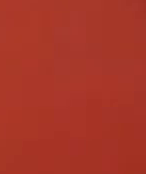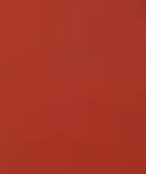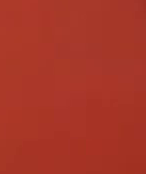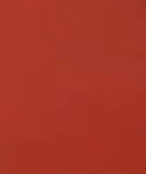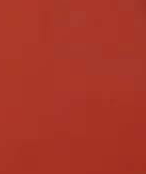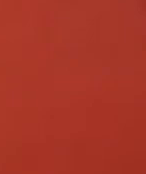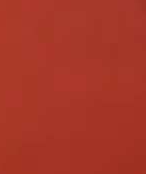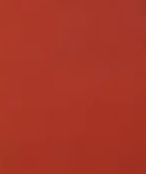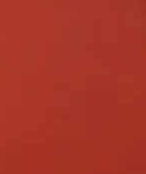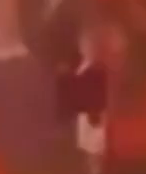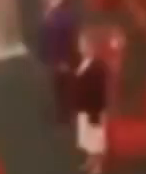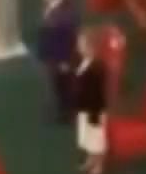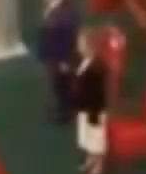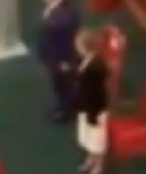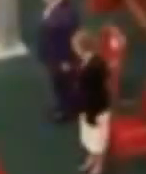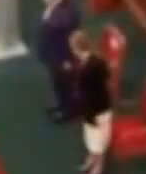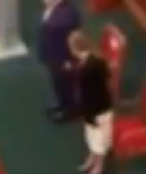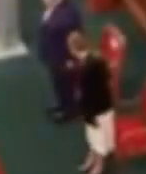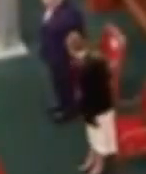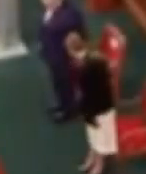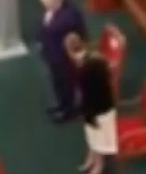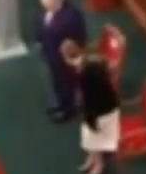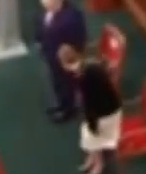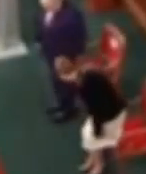Favor de tomar asiento.